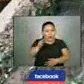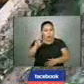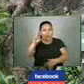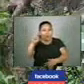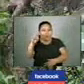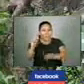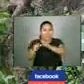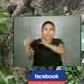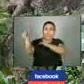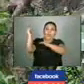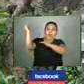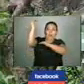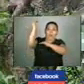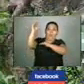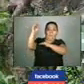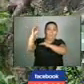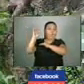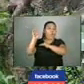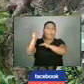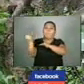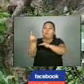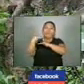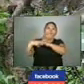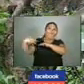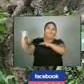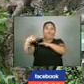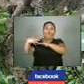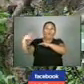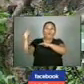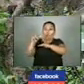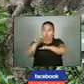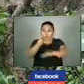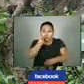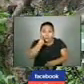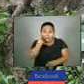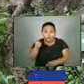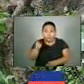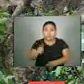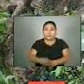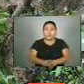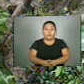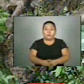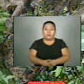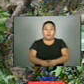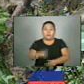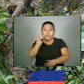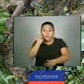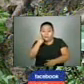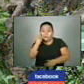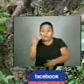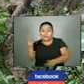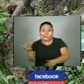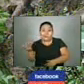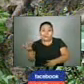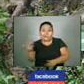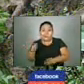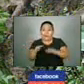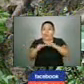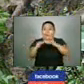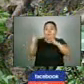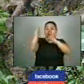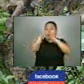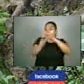20. Se evacúa a la gente, porque si ustedes pueden ver ahí, está casi al borde